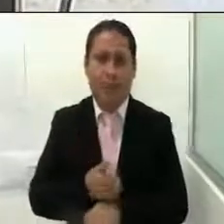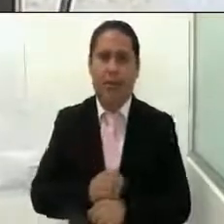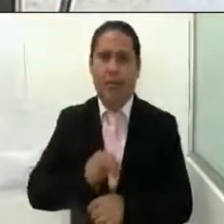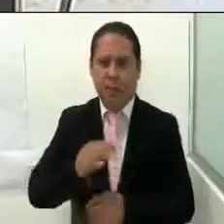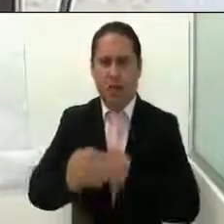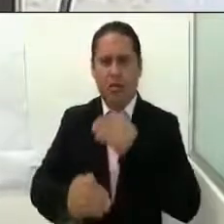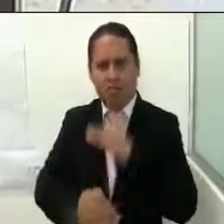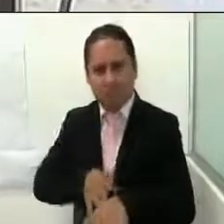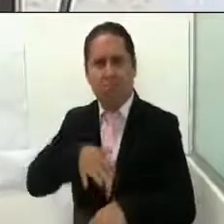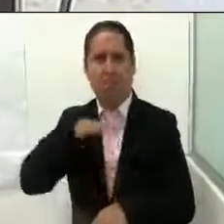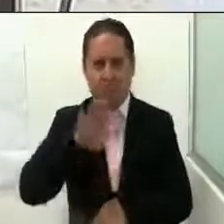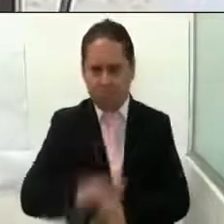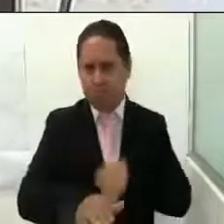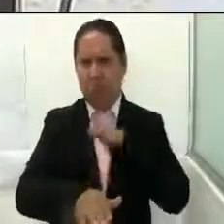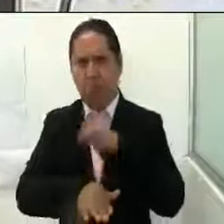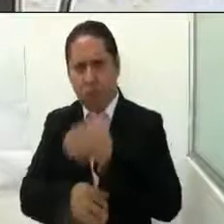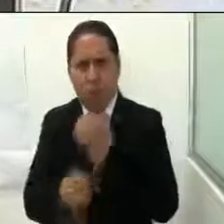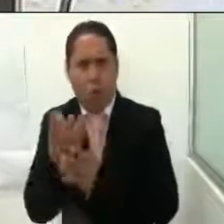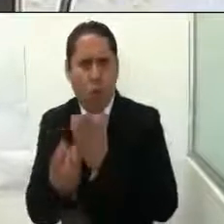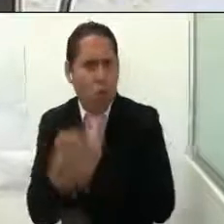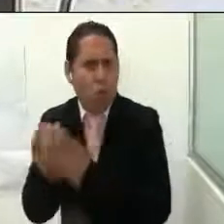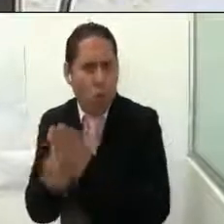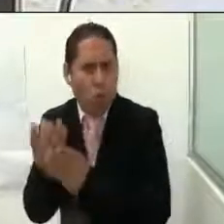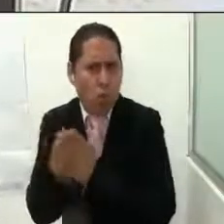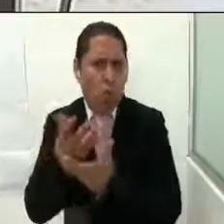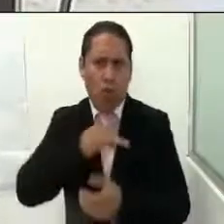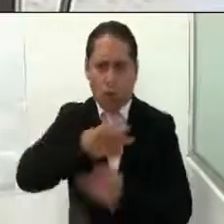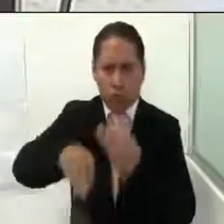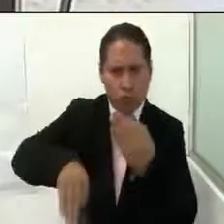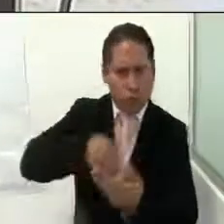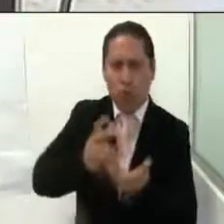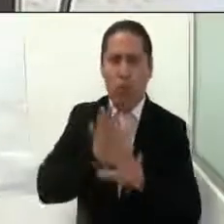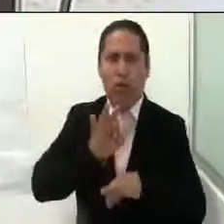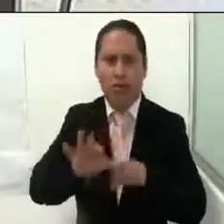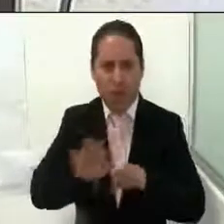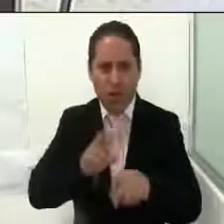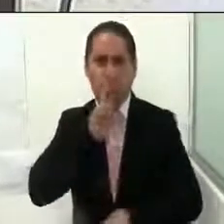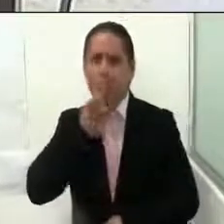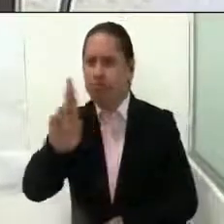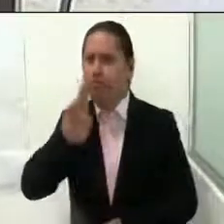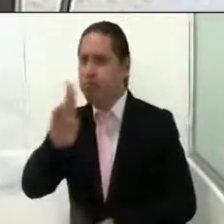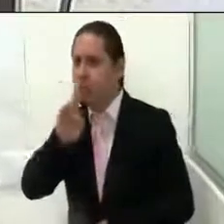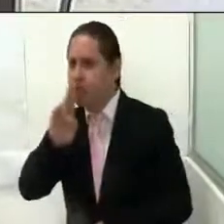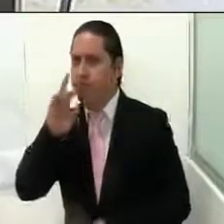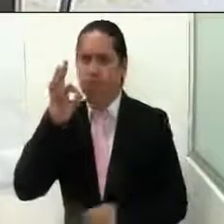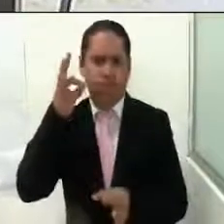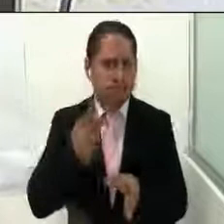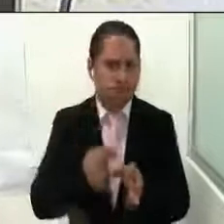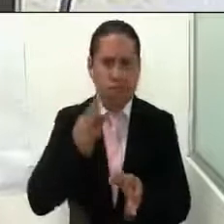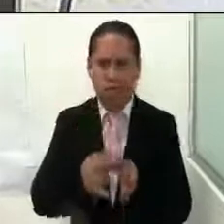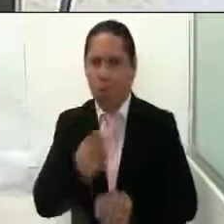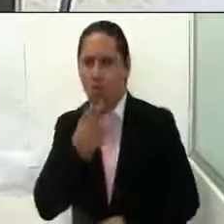contundentes en su modernización estos trabajos se traducen en la respuesta eficaz y que a través del uso de la